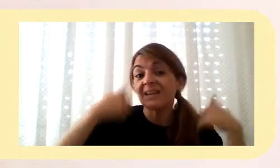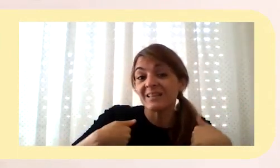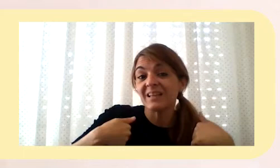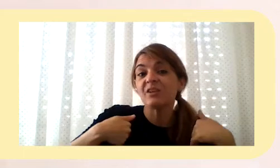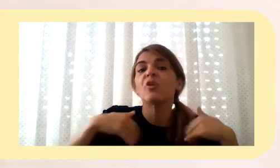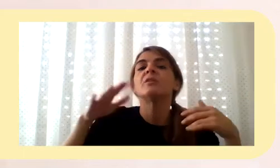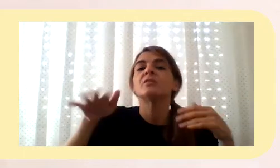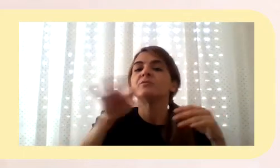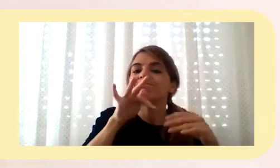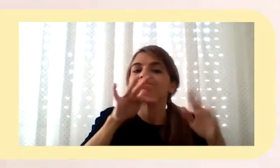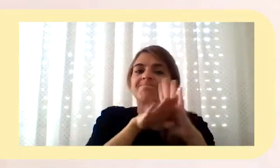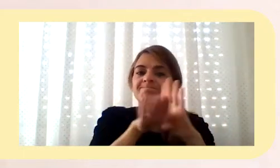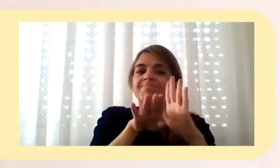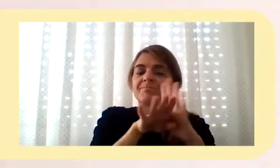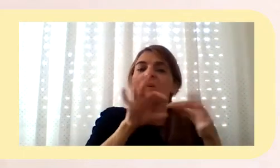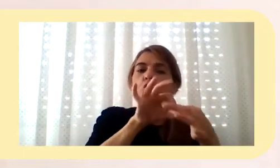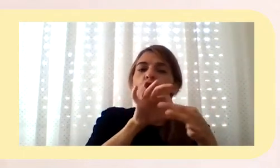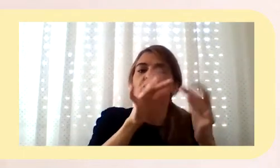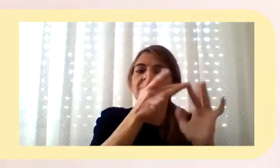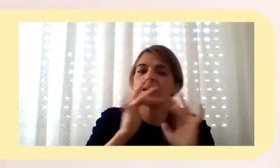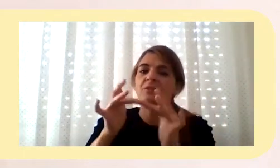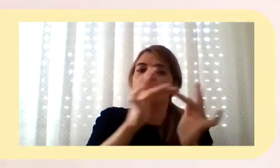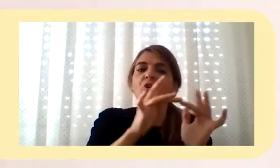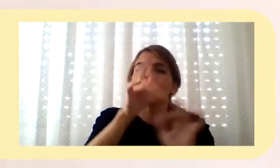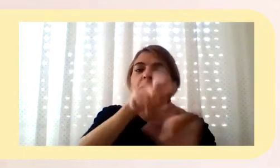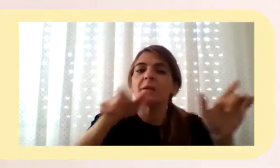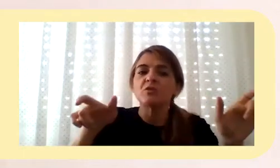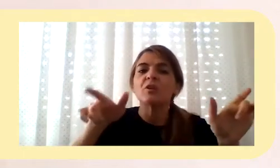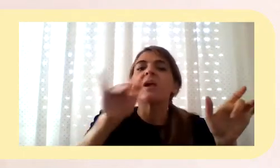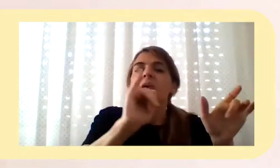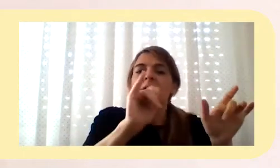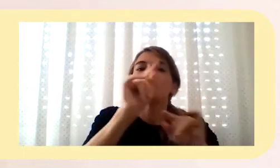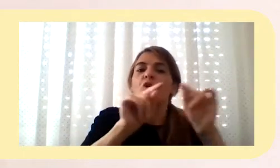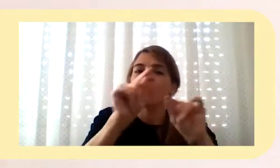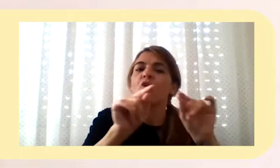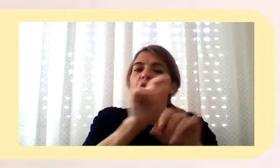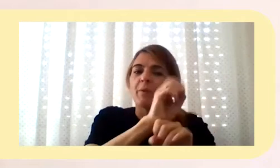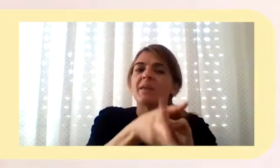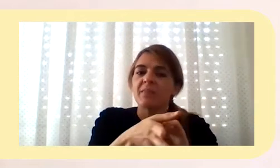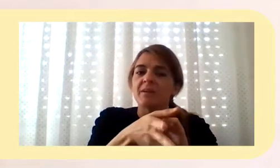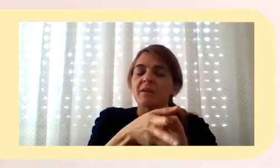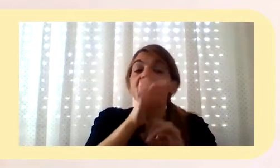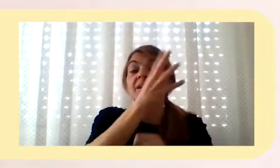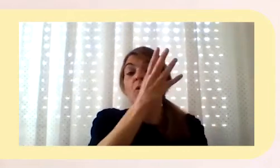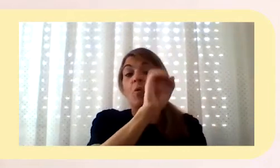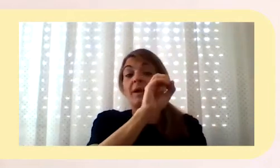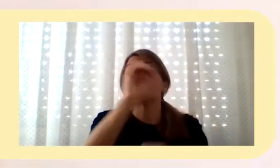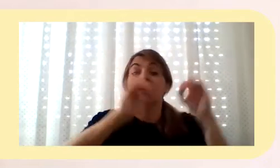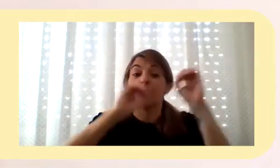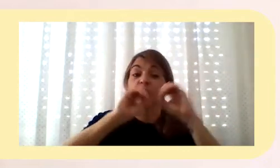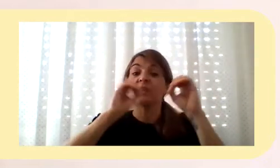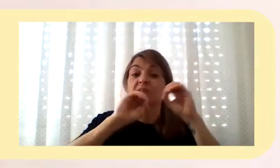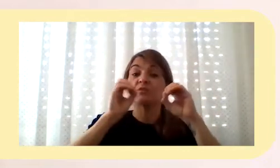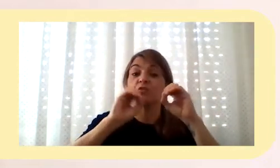en contacto con pacientes que padecen o sufren la COVID-19, y el 40% dice que se